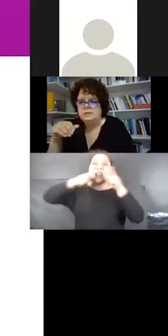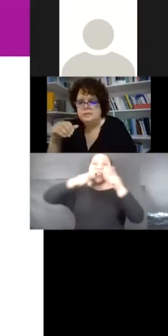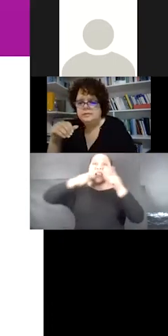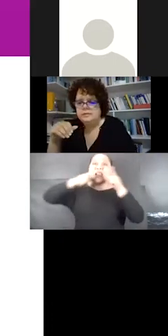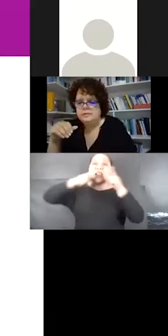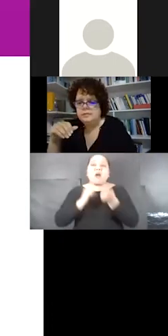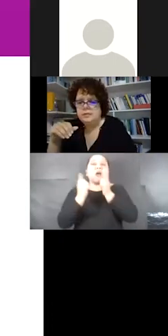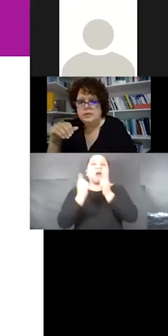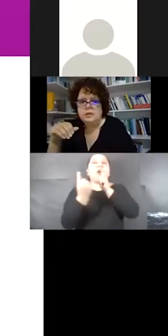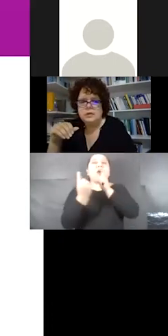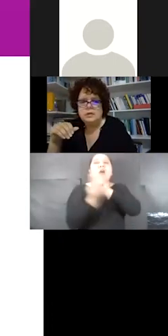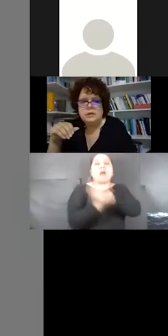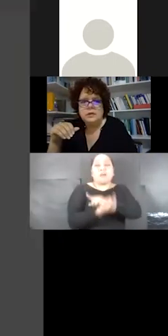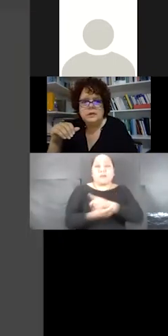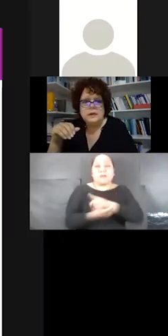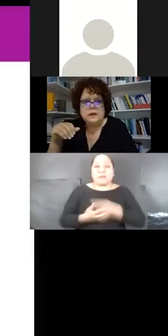¿no?